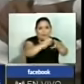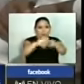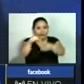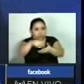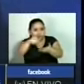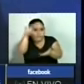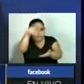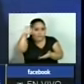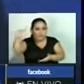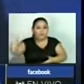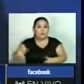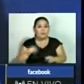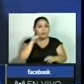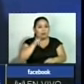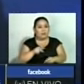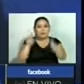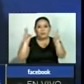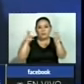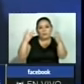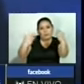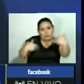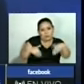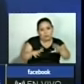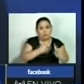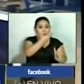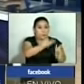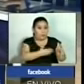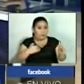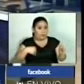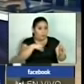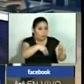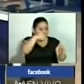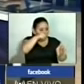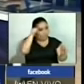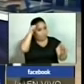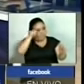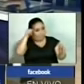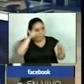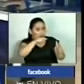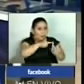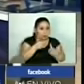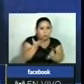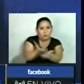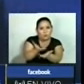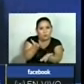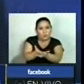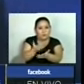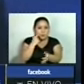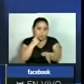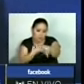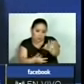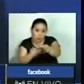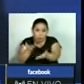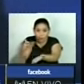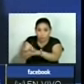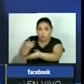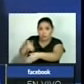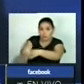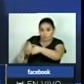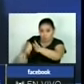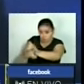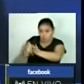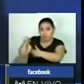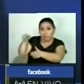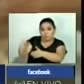clase. Tema que ha sido analizado por la titular de esta cartera de Estado, quien ha planteado presentar una propuesta a los diputados de la